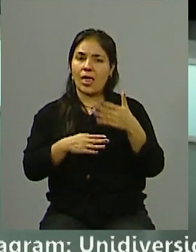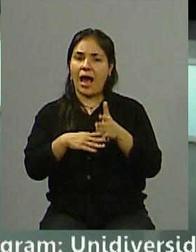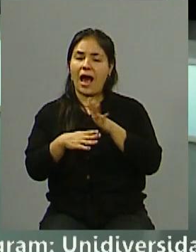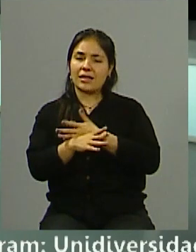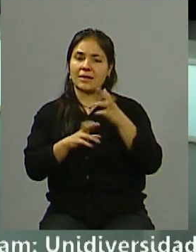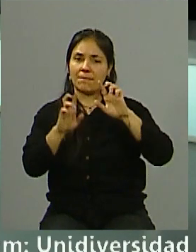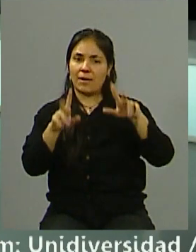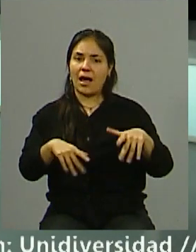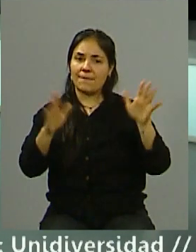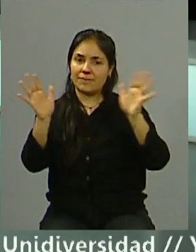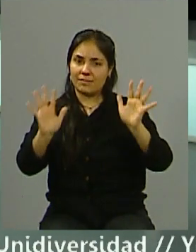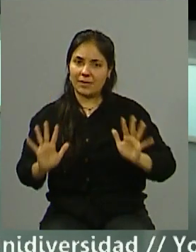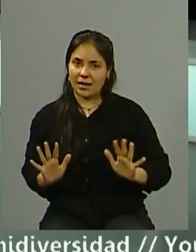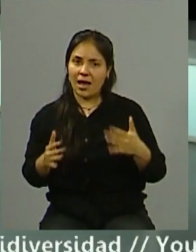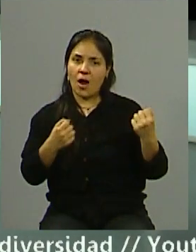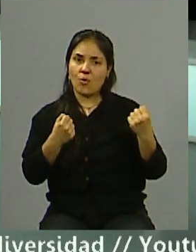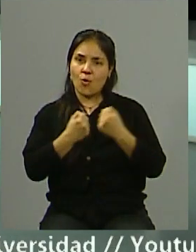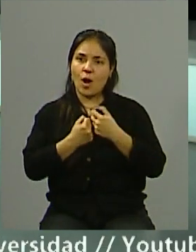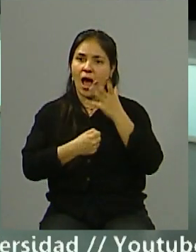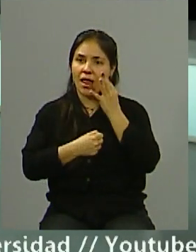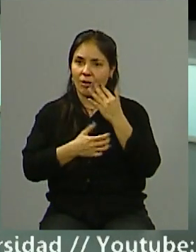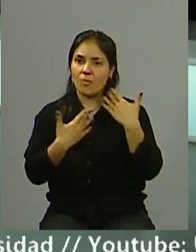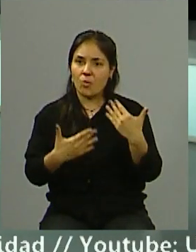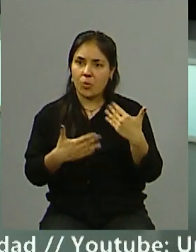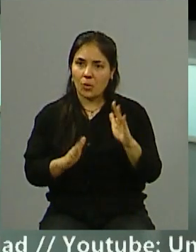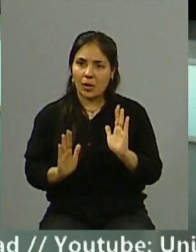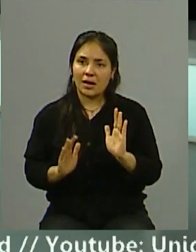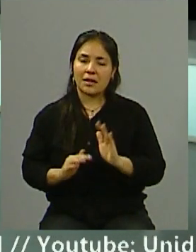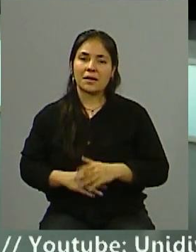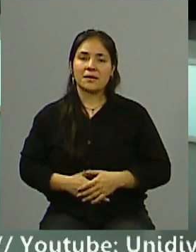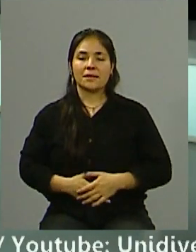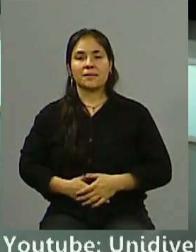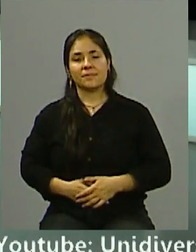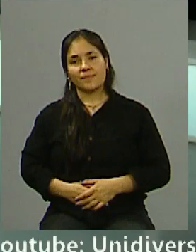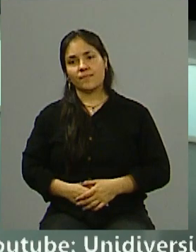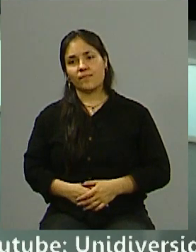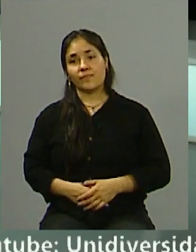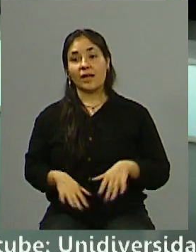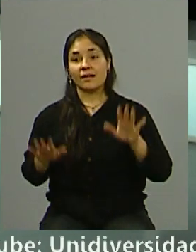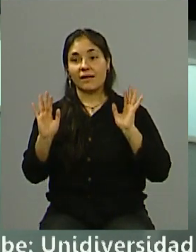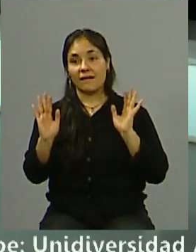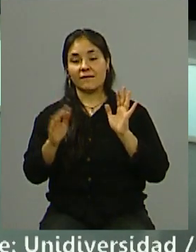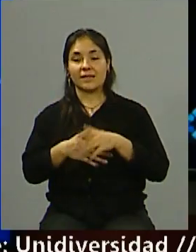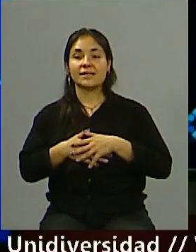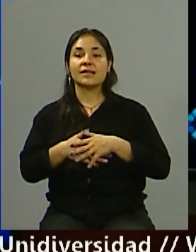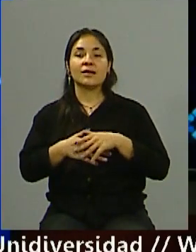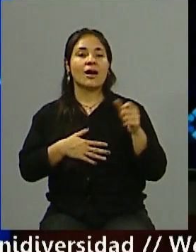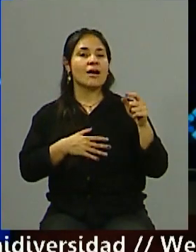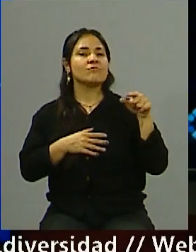y ver que pueden haber algunas concesiones ahí o preacuerdos. Así que veremos cómo sigue. Vos